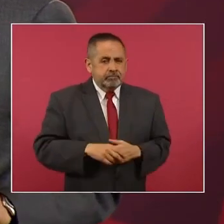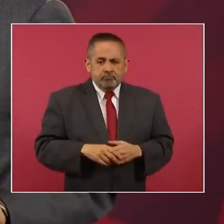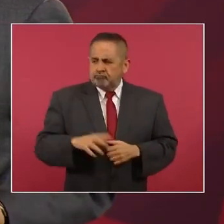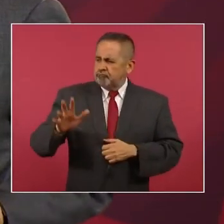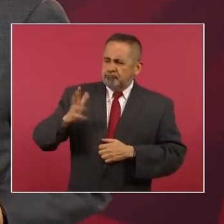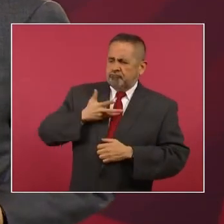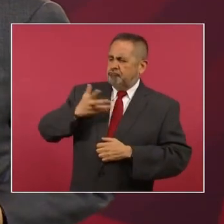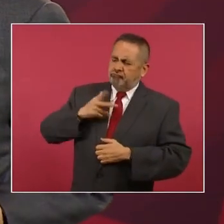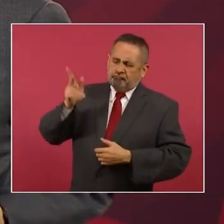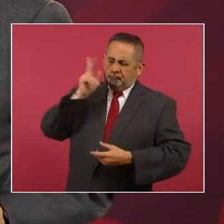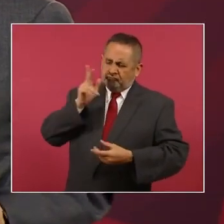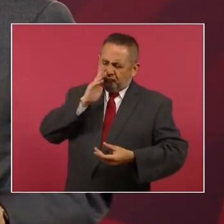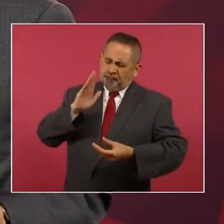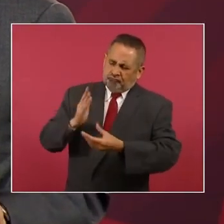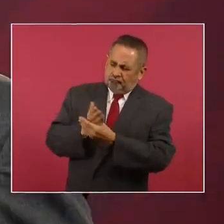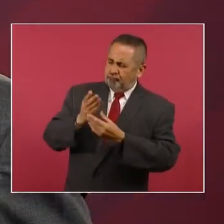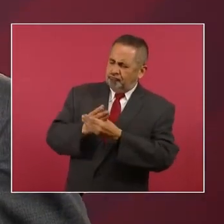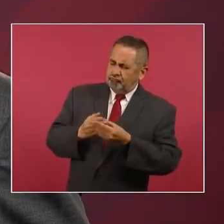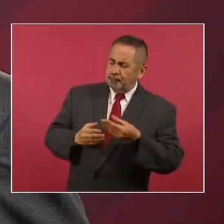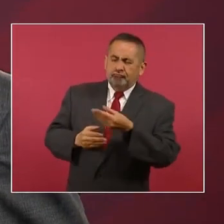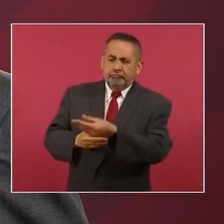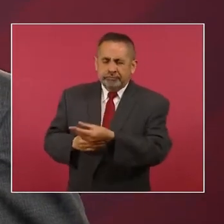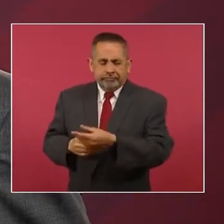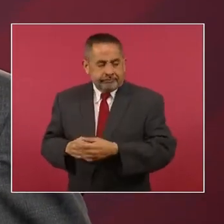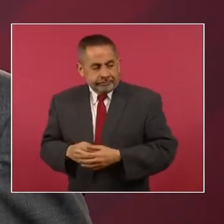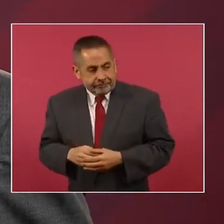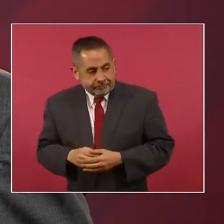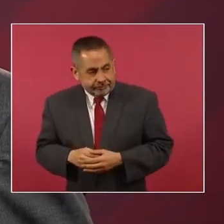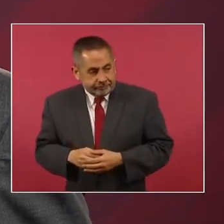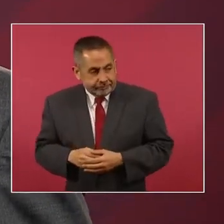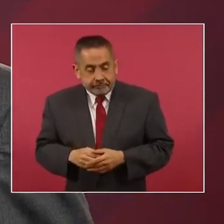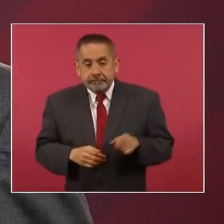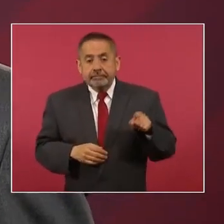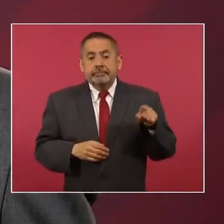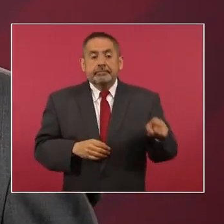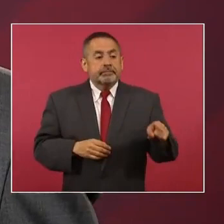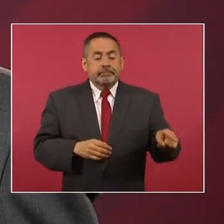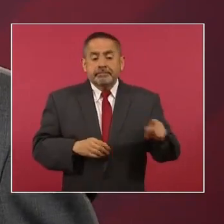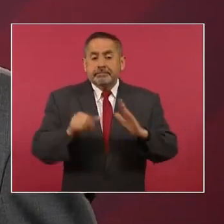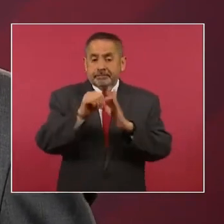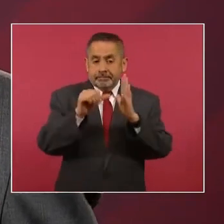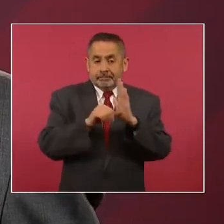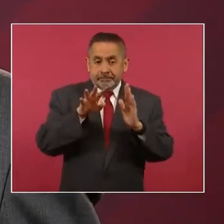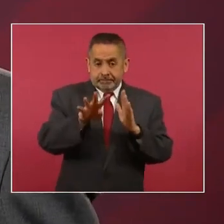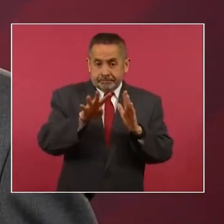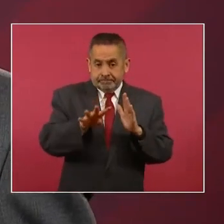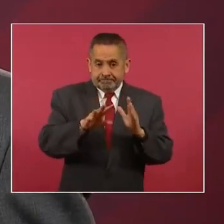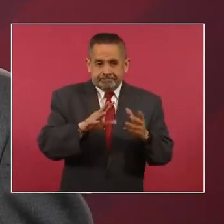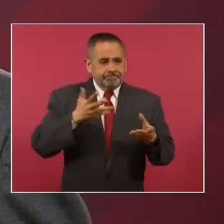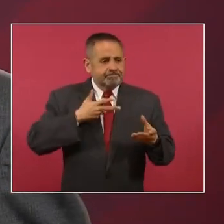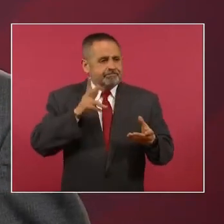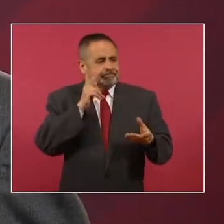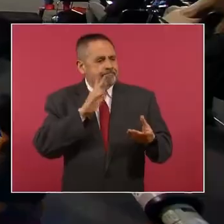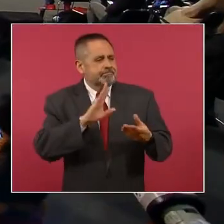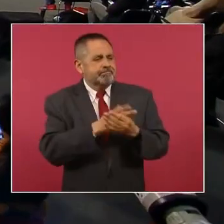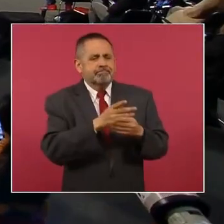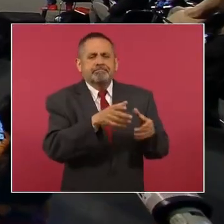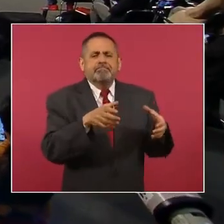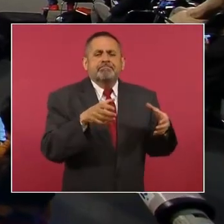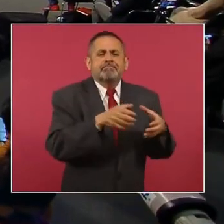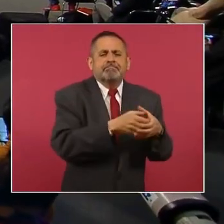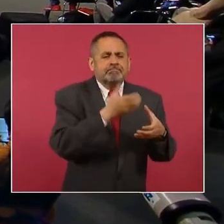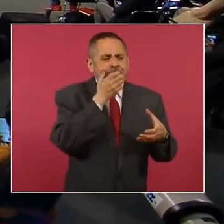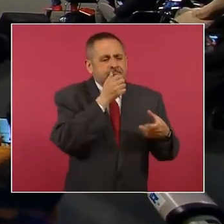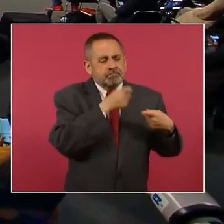pruebas de que está completamente entregada al bloque conservador y